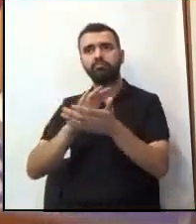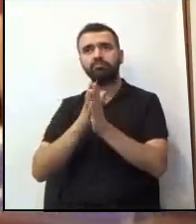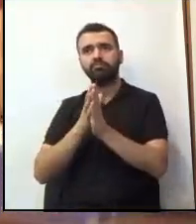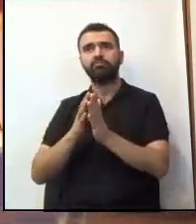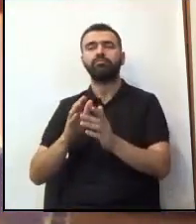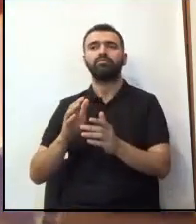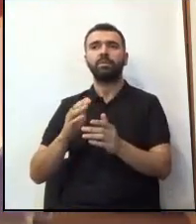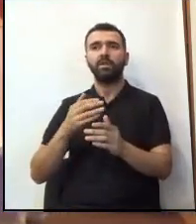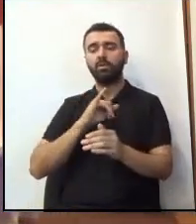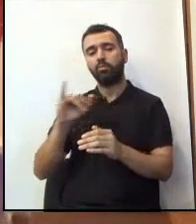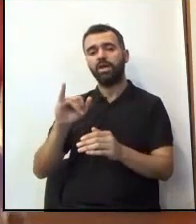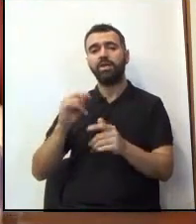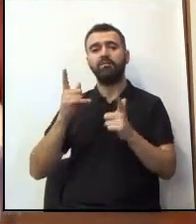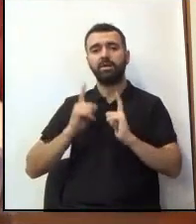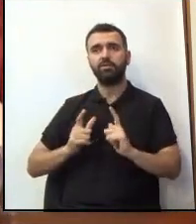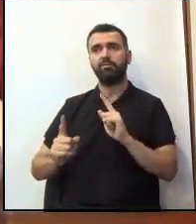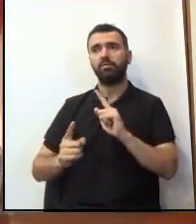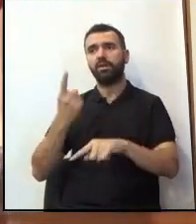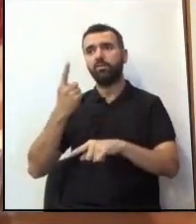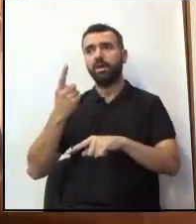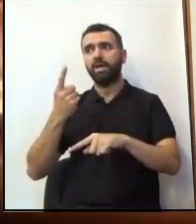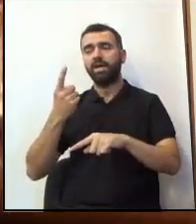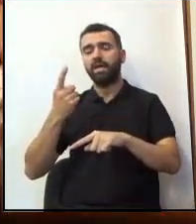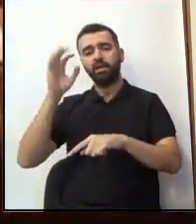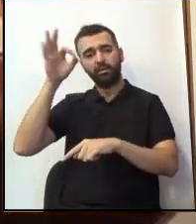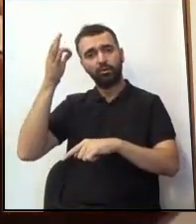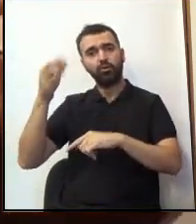post vacaciones, así que aprovecho de saludar.